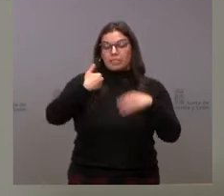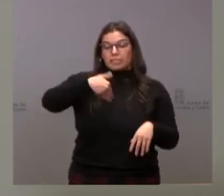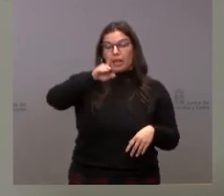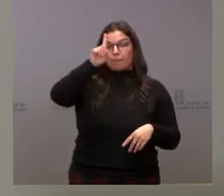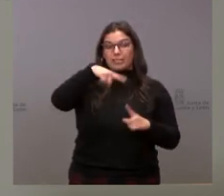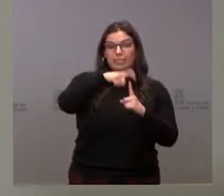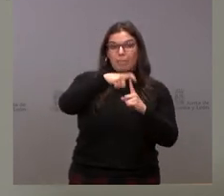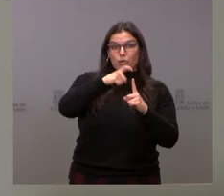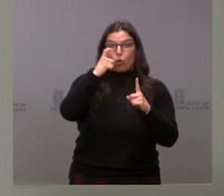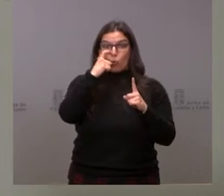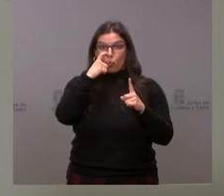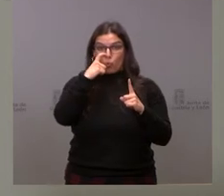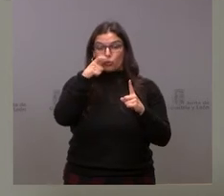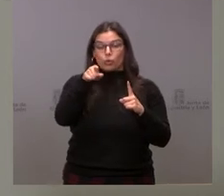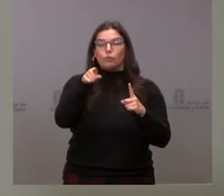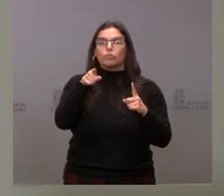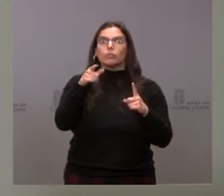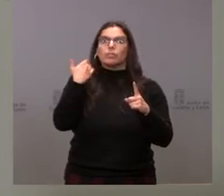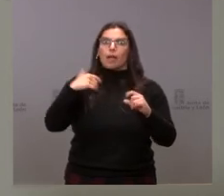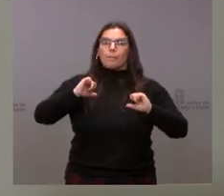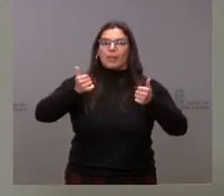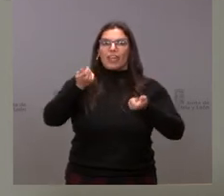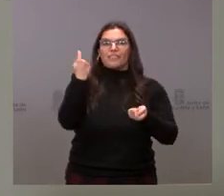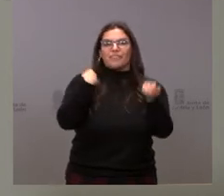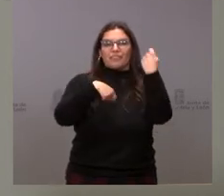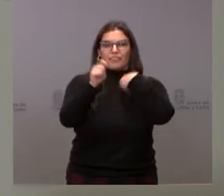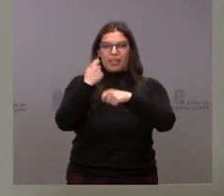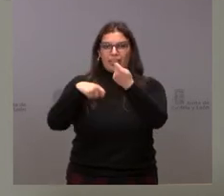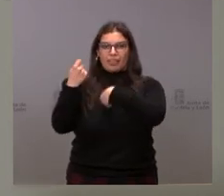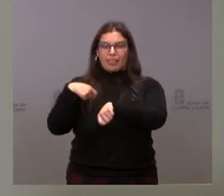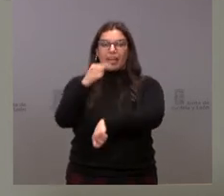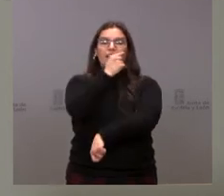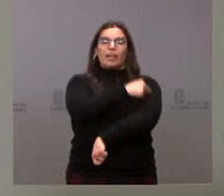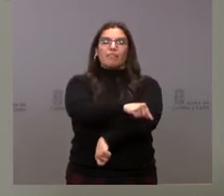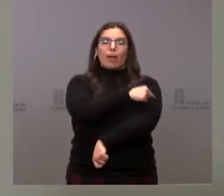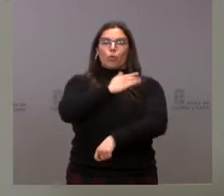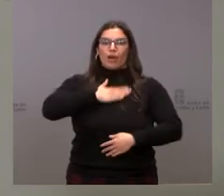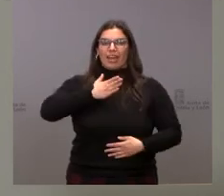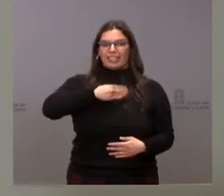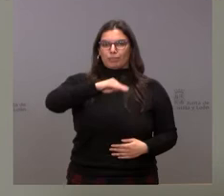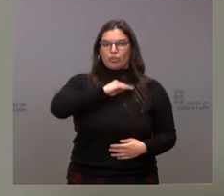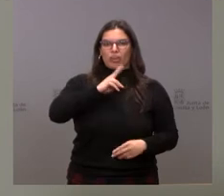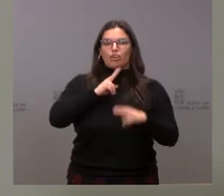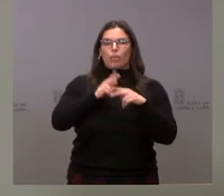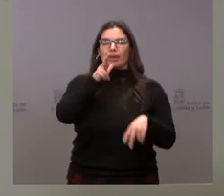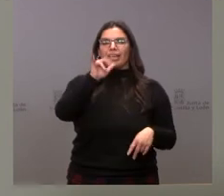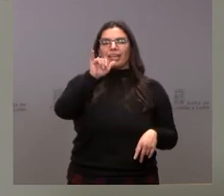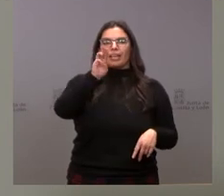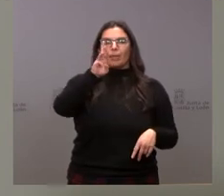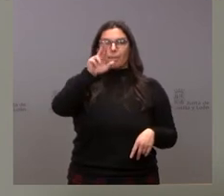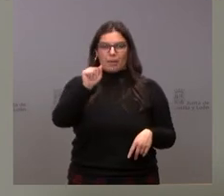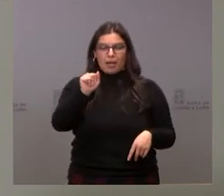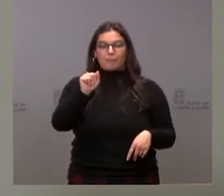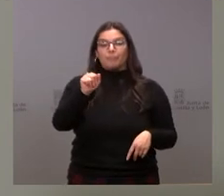junio se procederá a la comercialización de la vacuna española y para que como ustedes conocen pues tiene